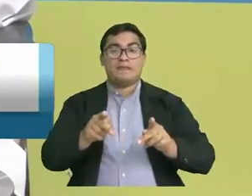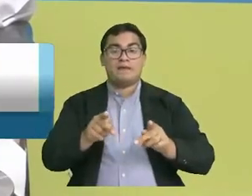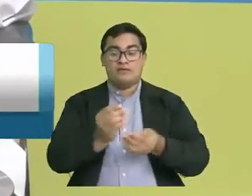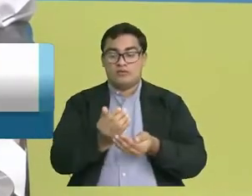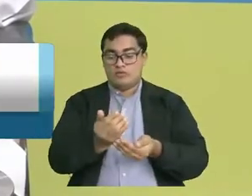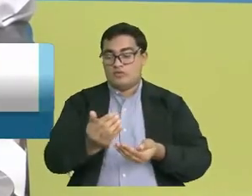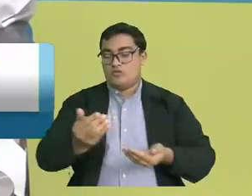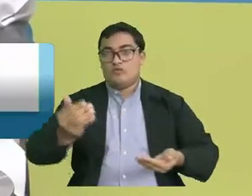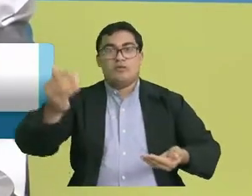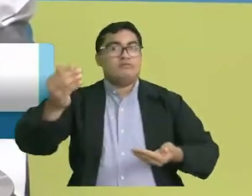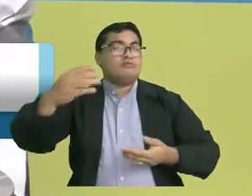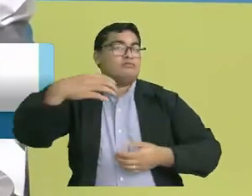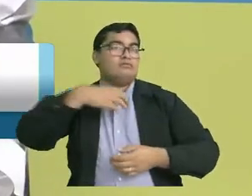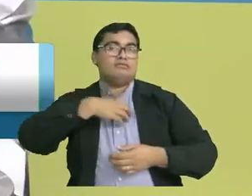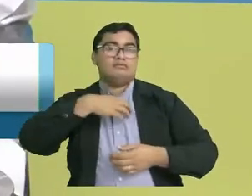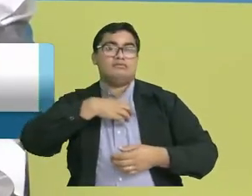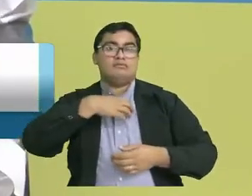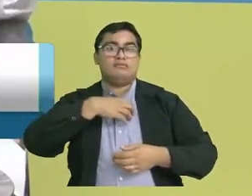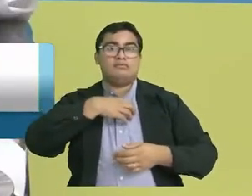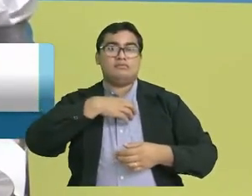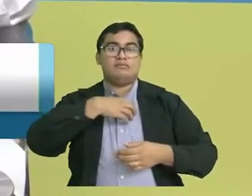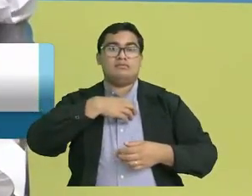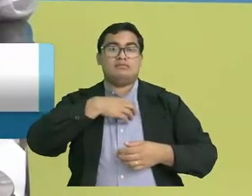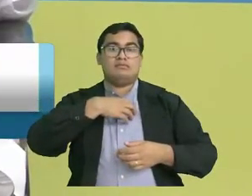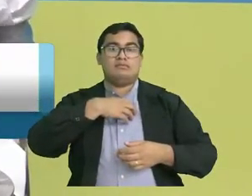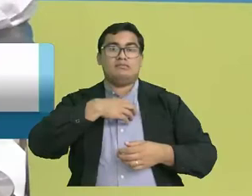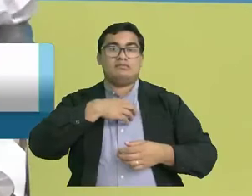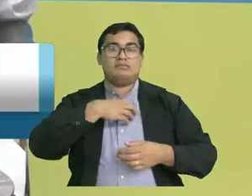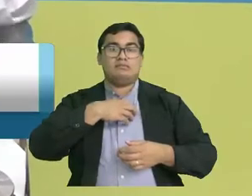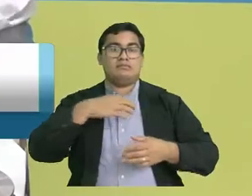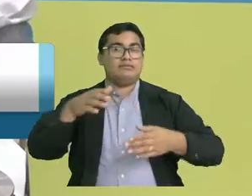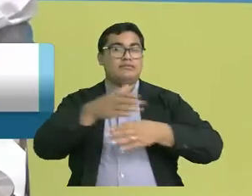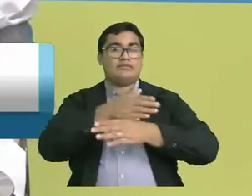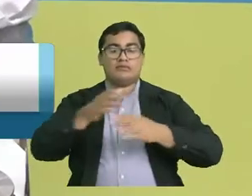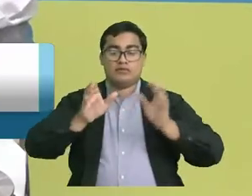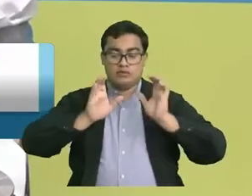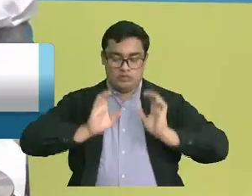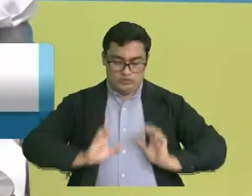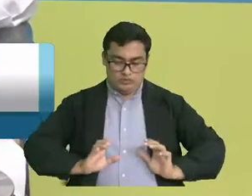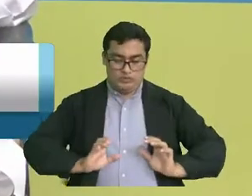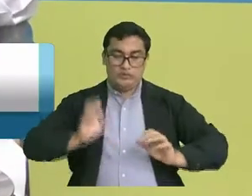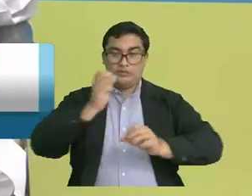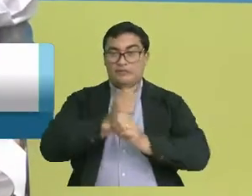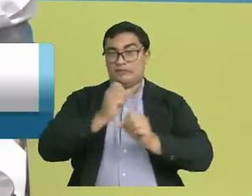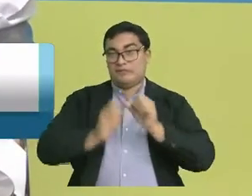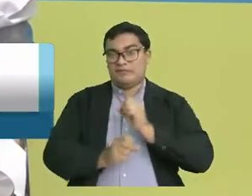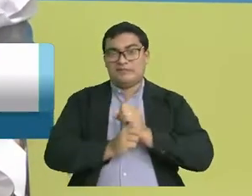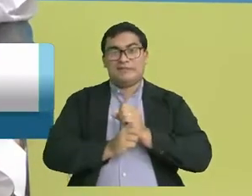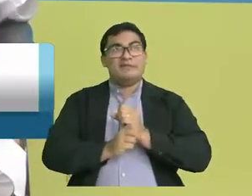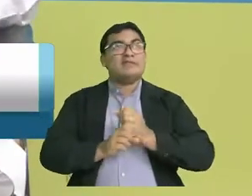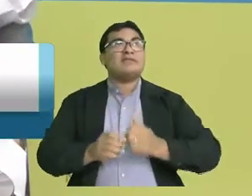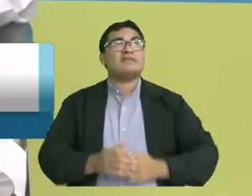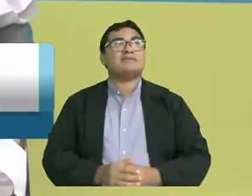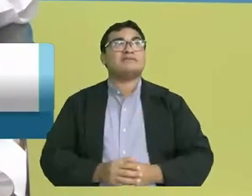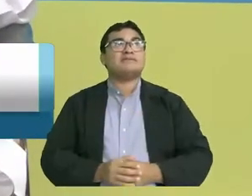que realmente debería ser desde el punto de vista de sus estructuras sexuales.